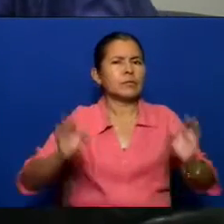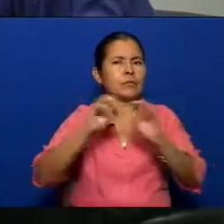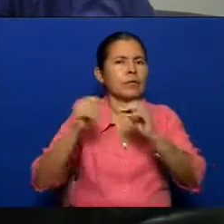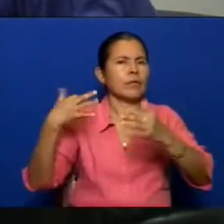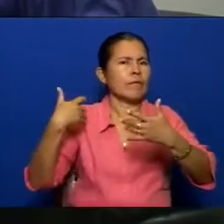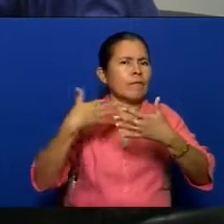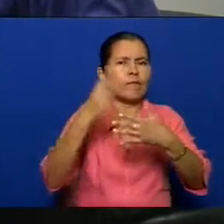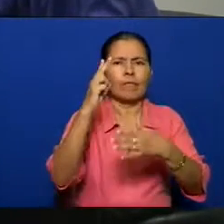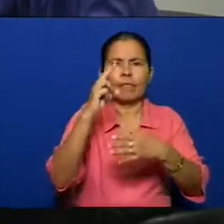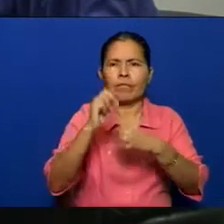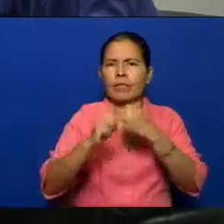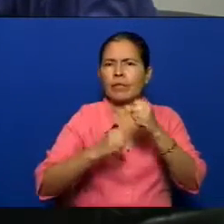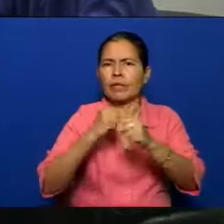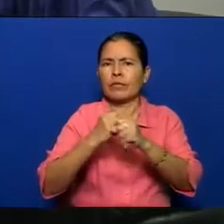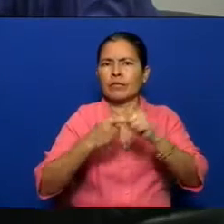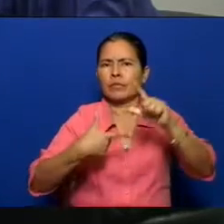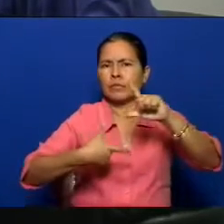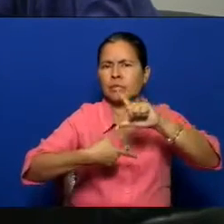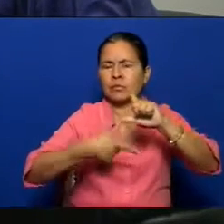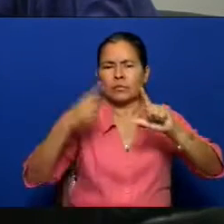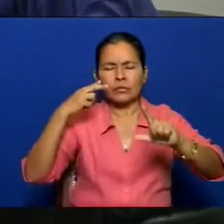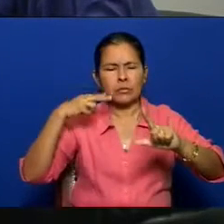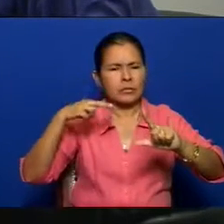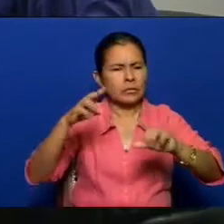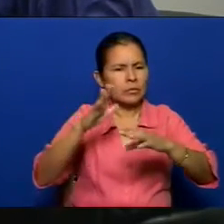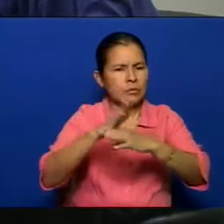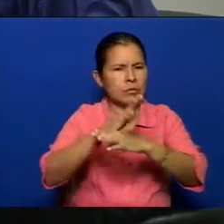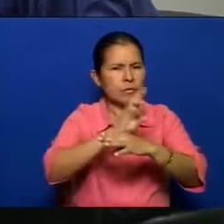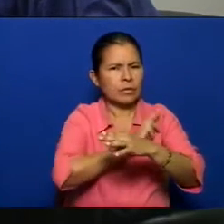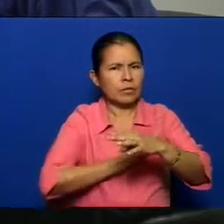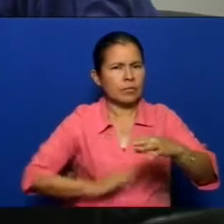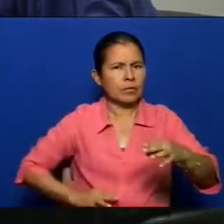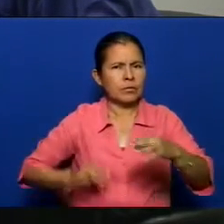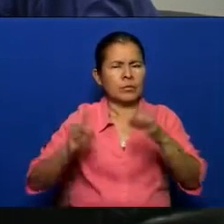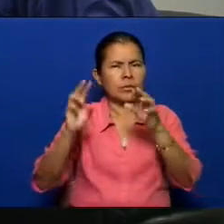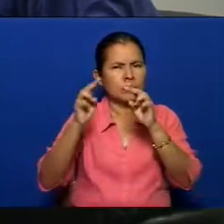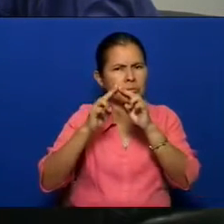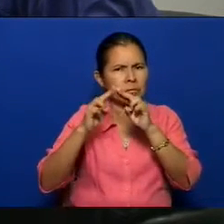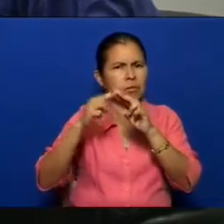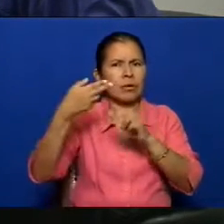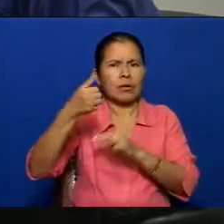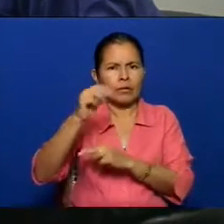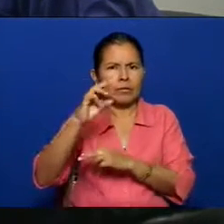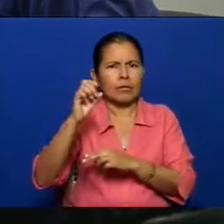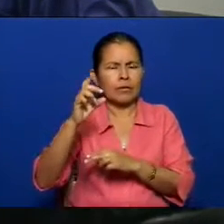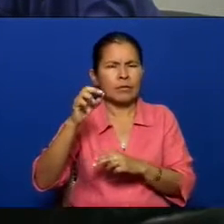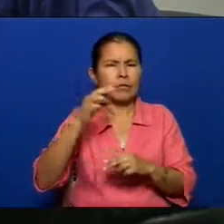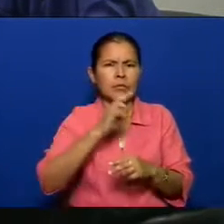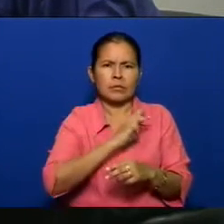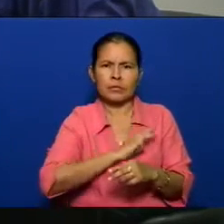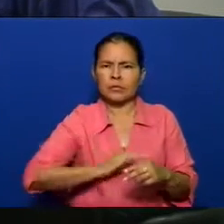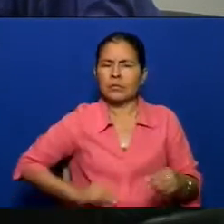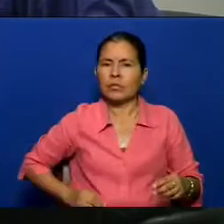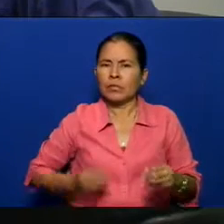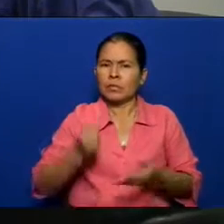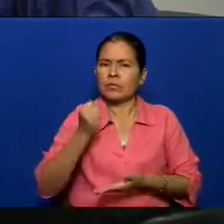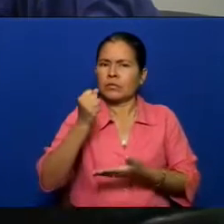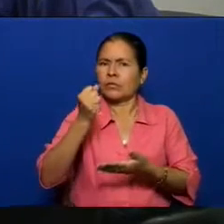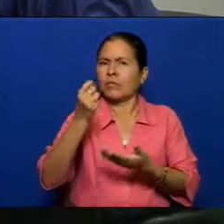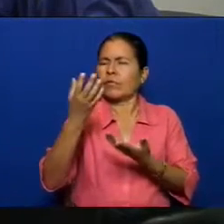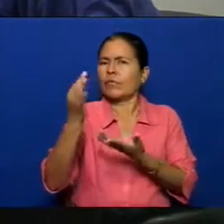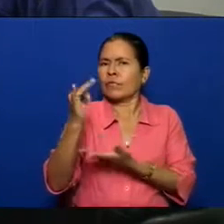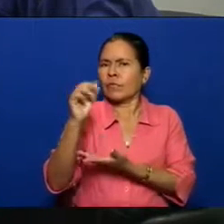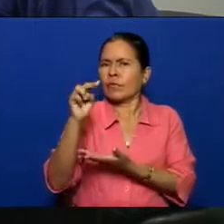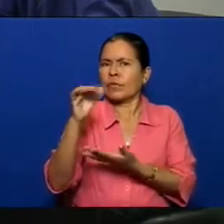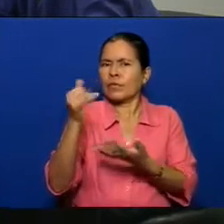de trabajar con los ministerios de Hacienda y con los ministerios de Finanzas. Y uno diría, ¿qué hace UNICEF trabajando